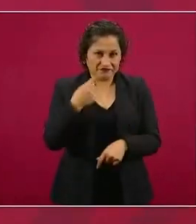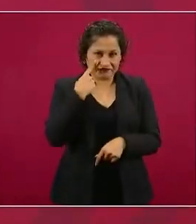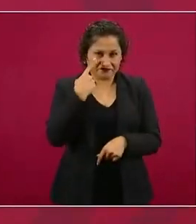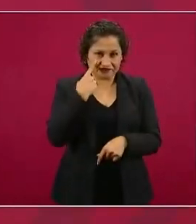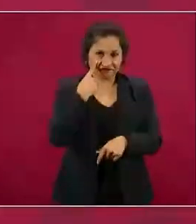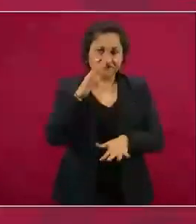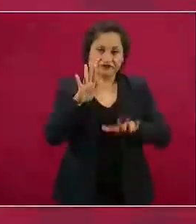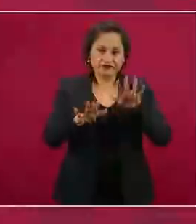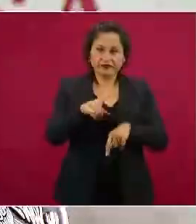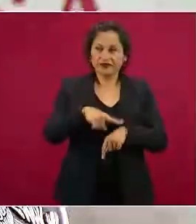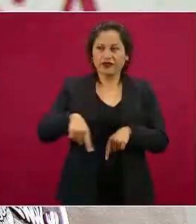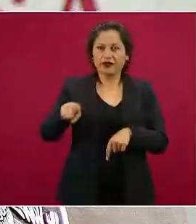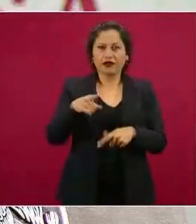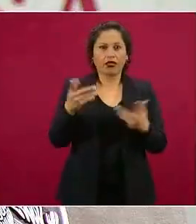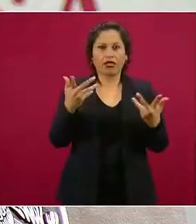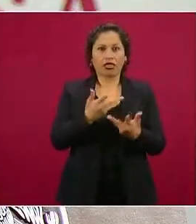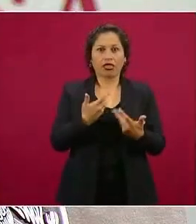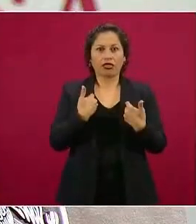sentidos.